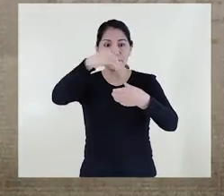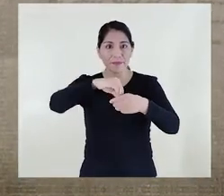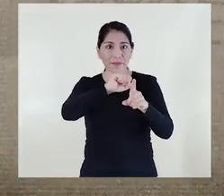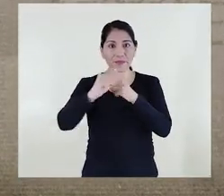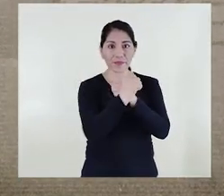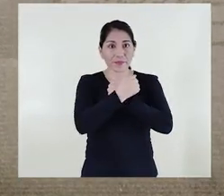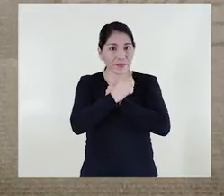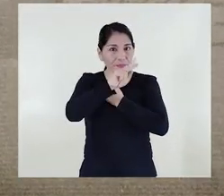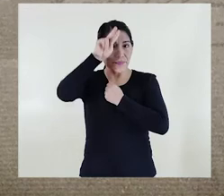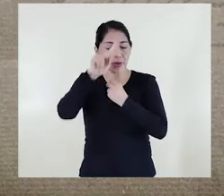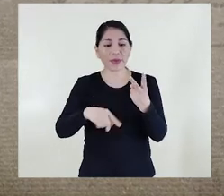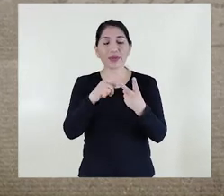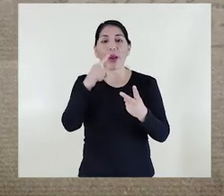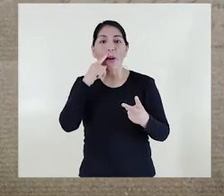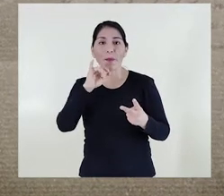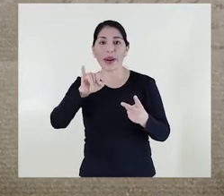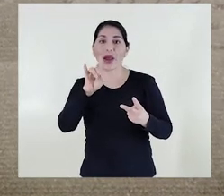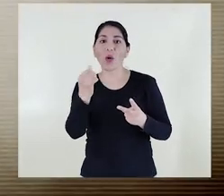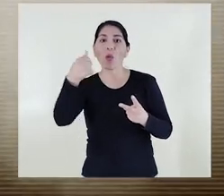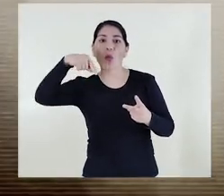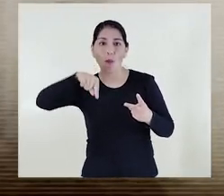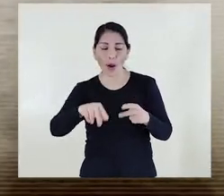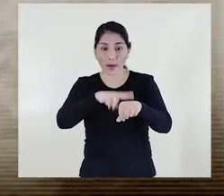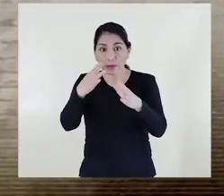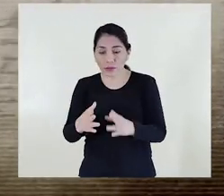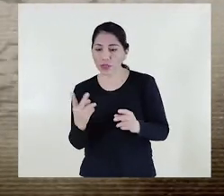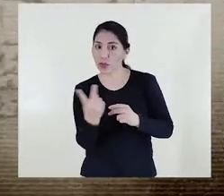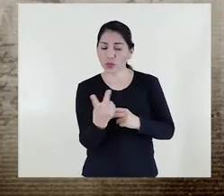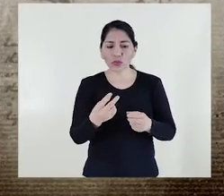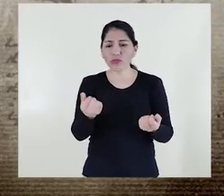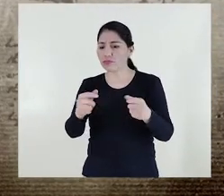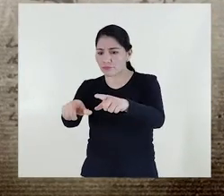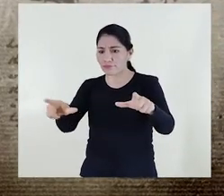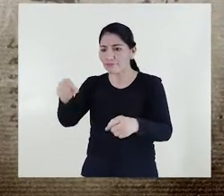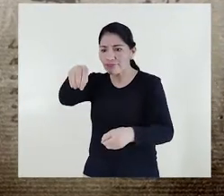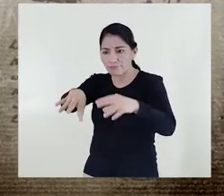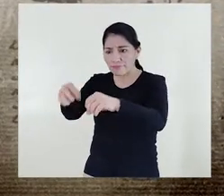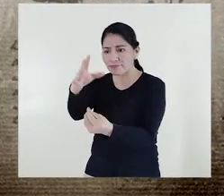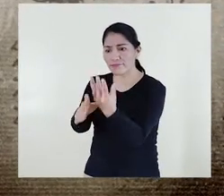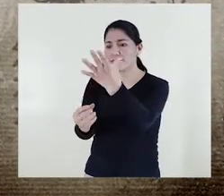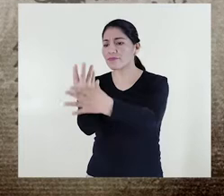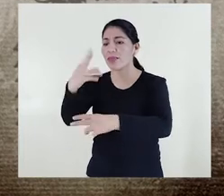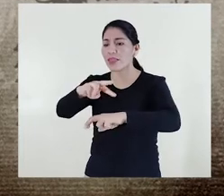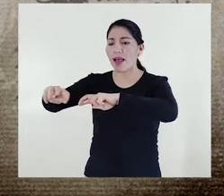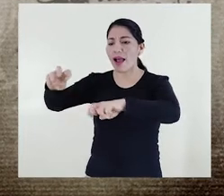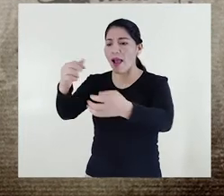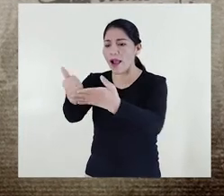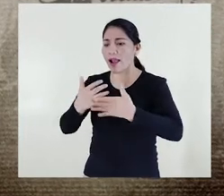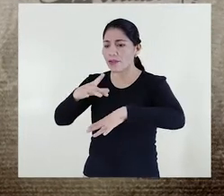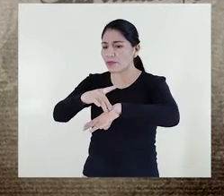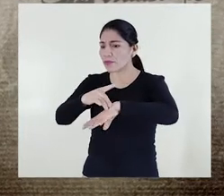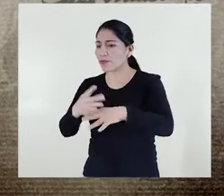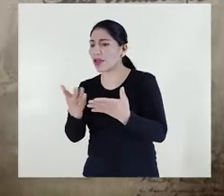Laguna, miembro de la Sociedad Amante del País, y al naturalista Juan Tafalla, para instalar un jardín botánico de investigación y cultivo